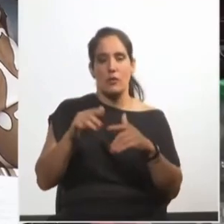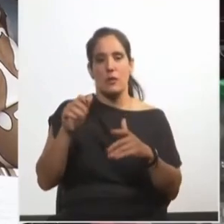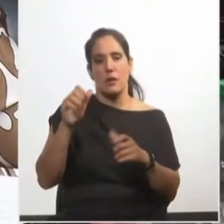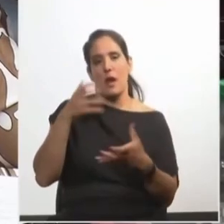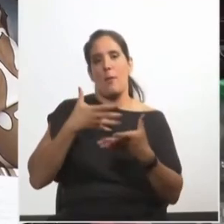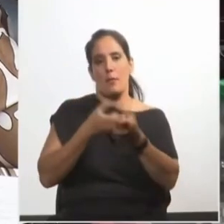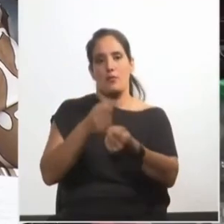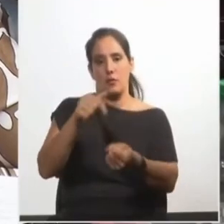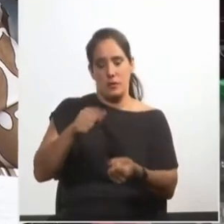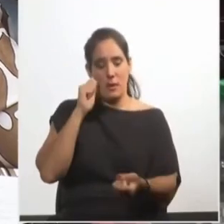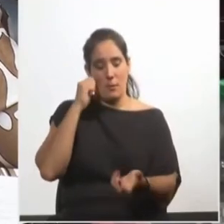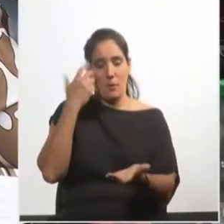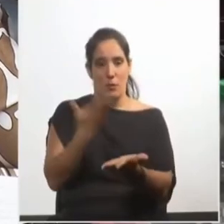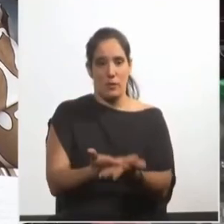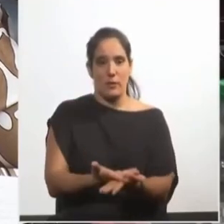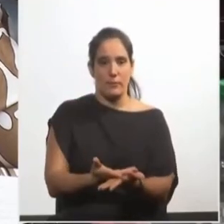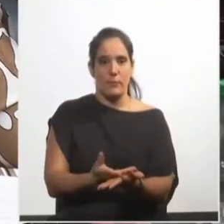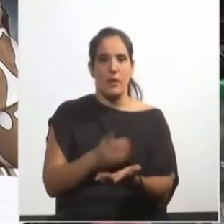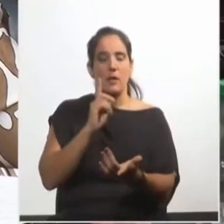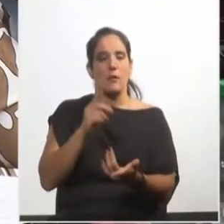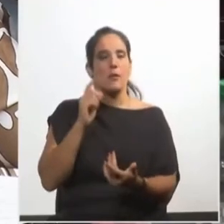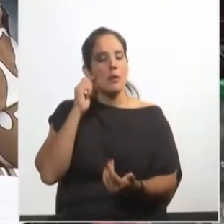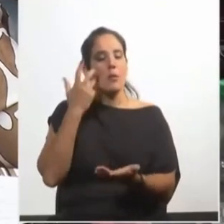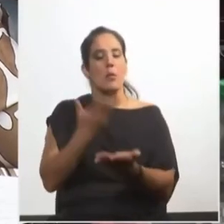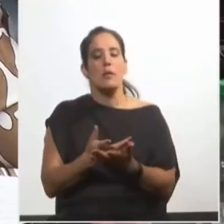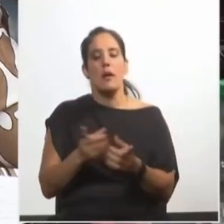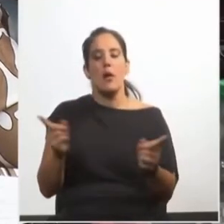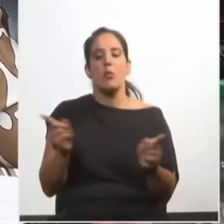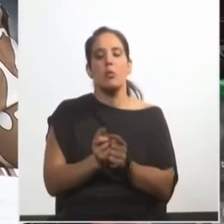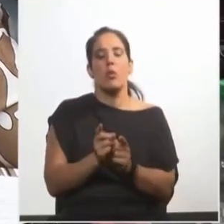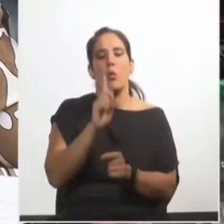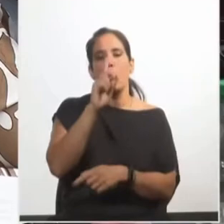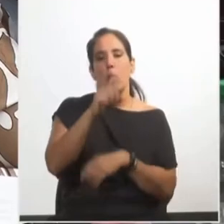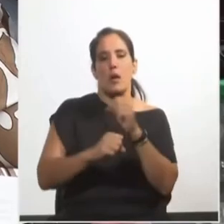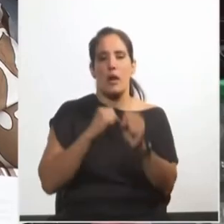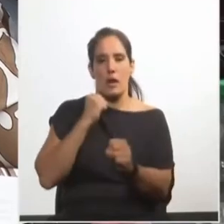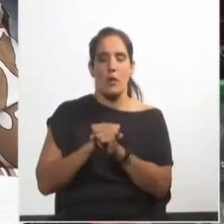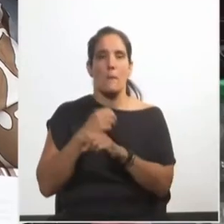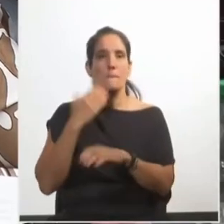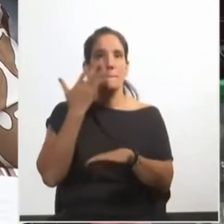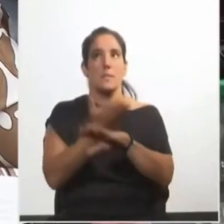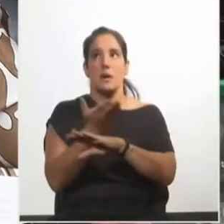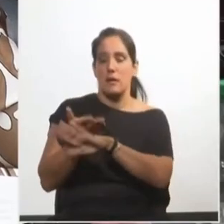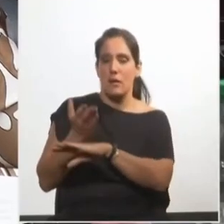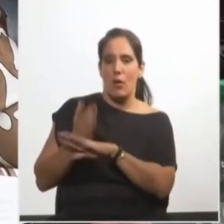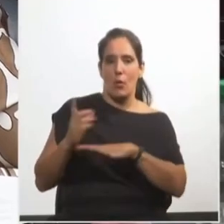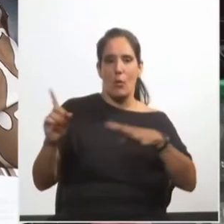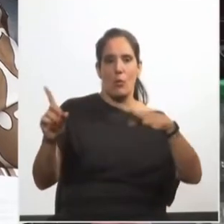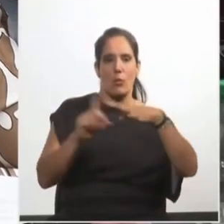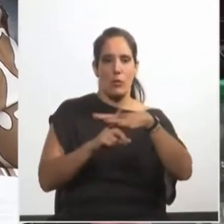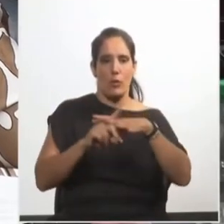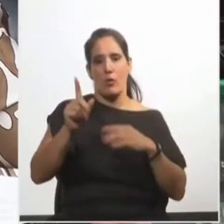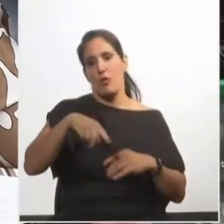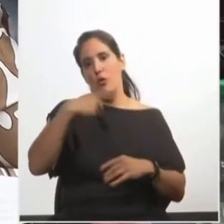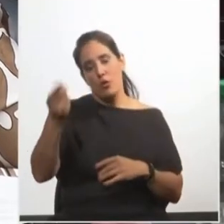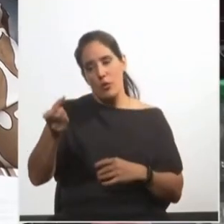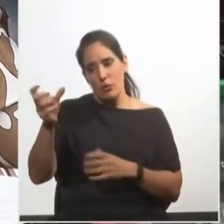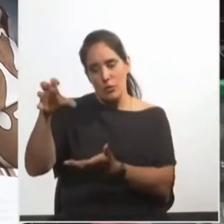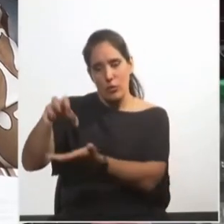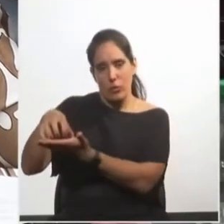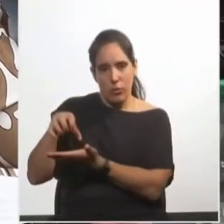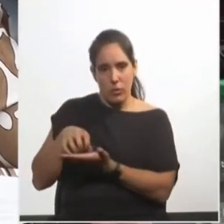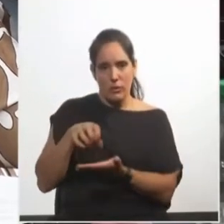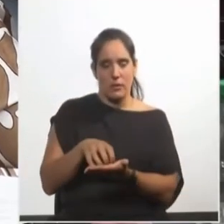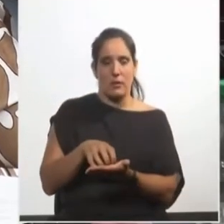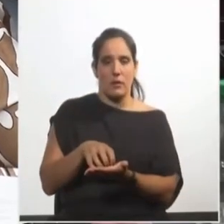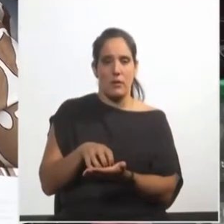propuesta. La propuesta también elimina el plazo de 1 año para que se puedan presentar solicitados de inclusión de otros sectores en esta